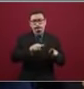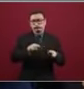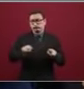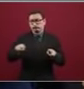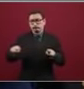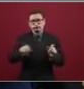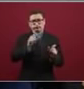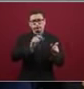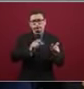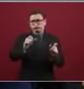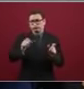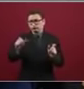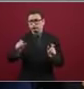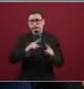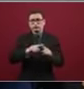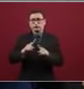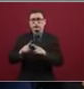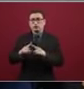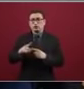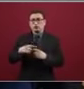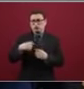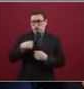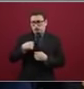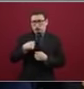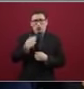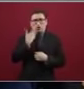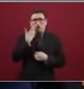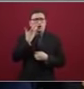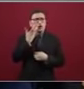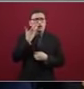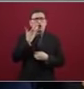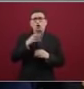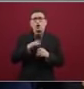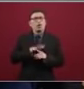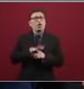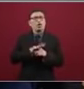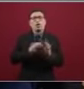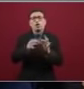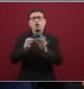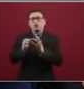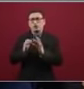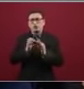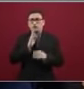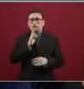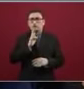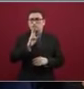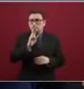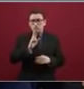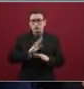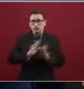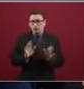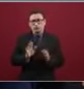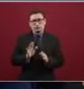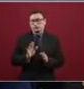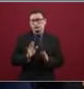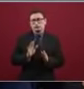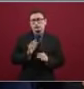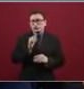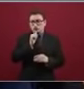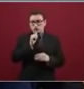de ninguna manera quiero vender como un resultado de